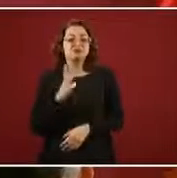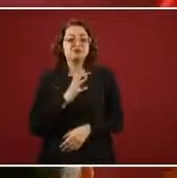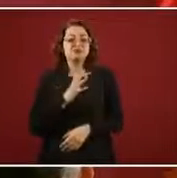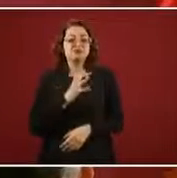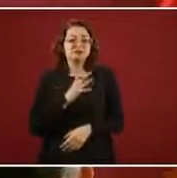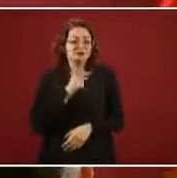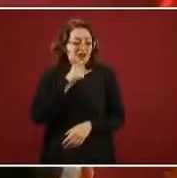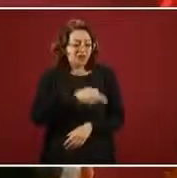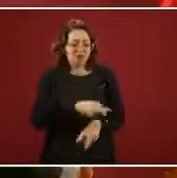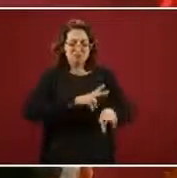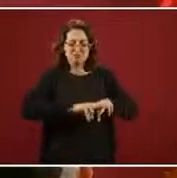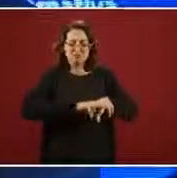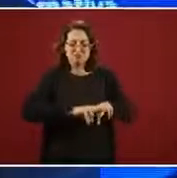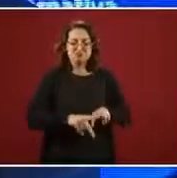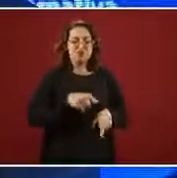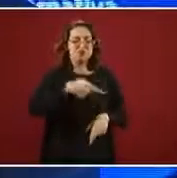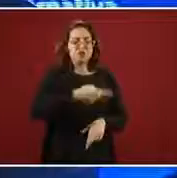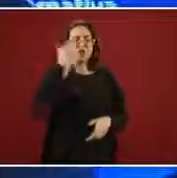al Estado.